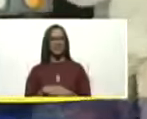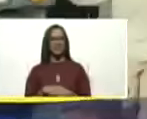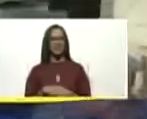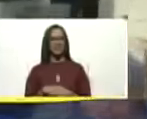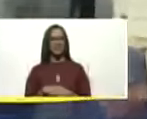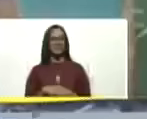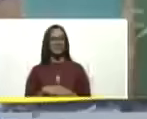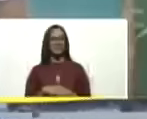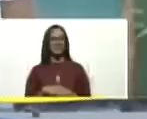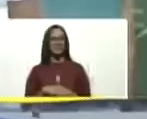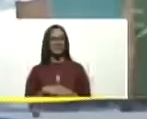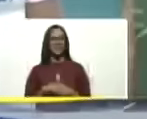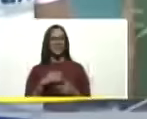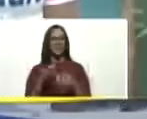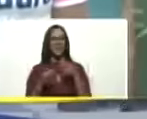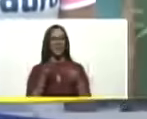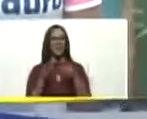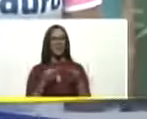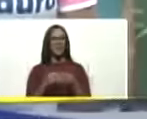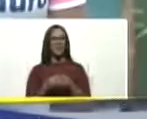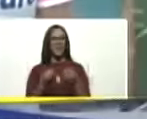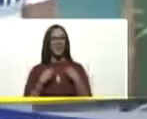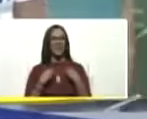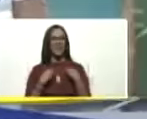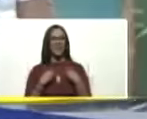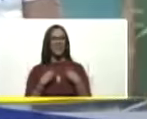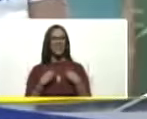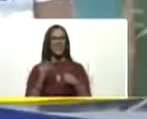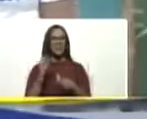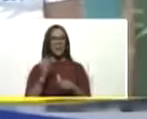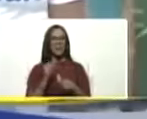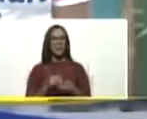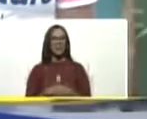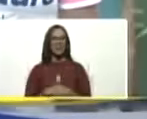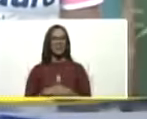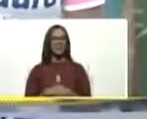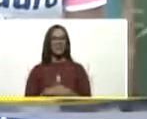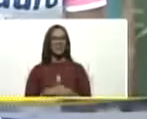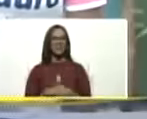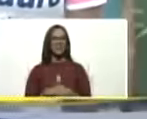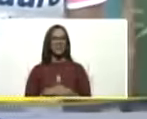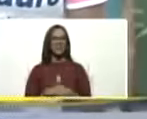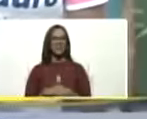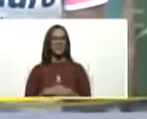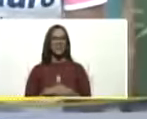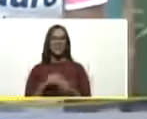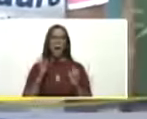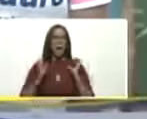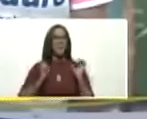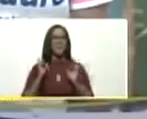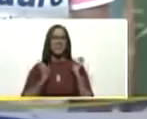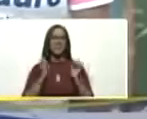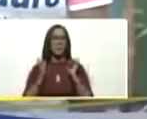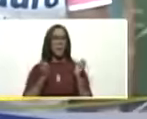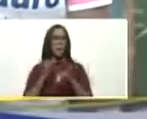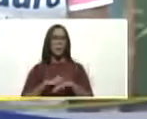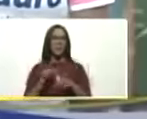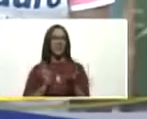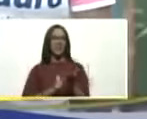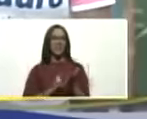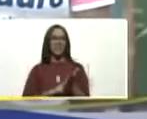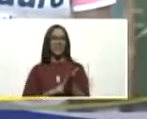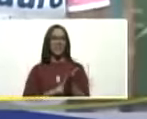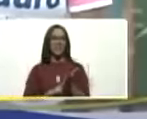Cuéntame ahí. Cuéntame, Aide. ¿Qué viviste ahí en ese momento? Bueno, presidente, la emoción tan grande porque verdaderamente